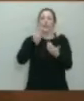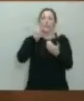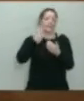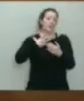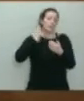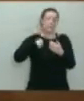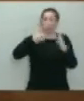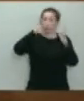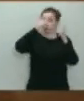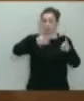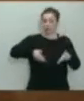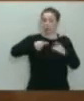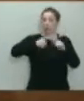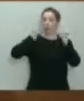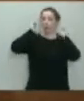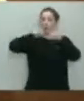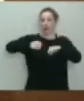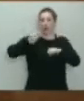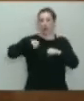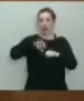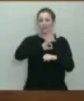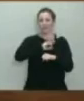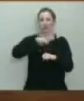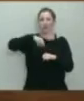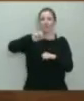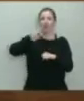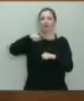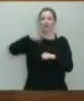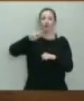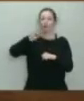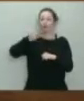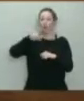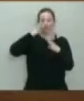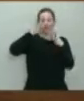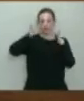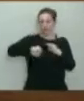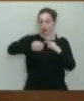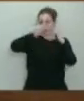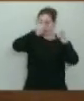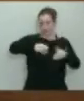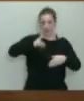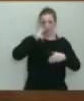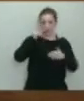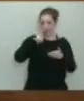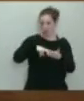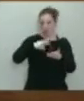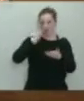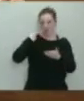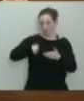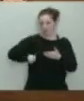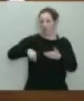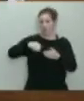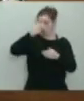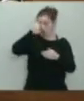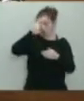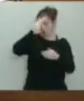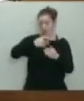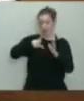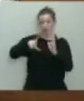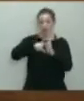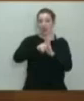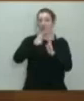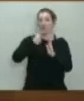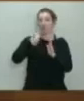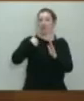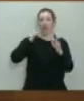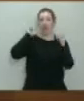pactado ya con el señor Montoro, probablemente lo reconoce usted en la propia memoria de ley, lo tenía ya pactada